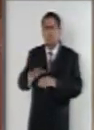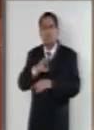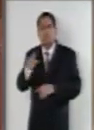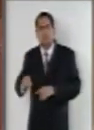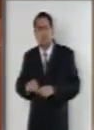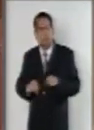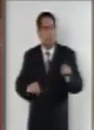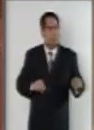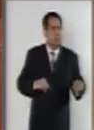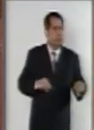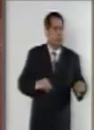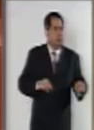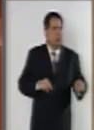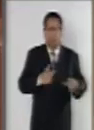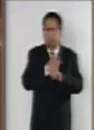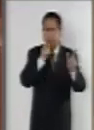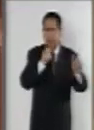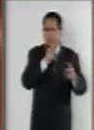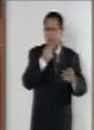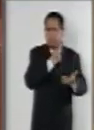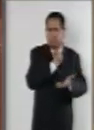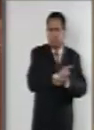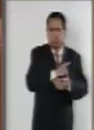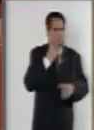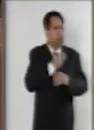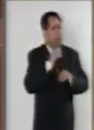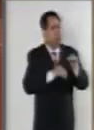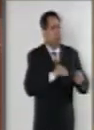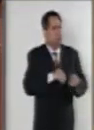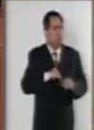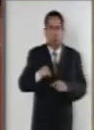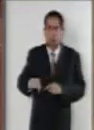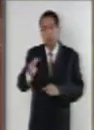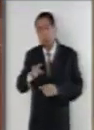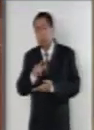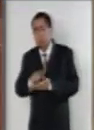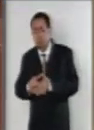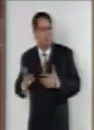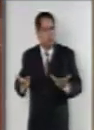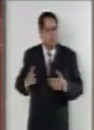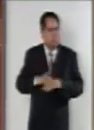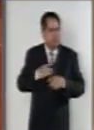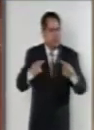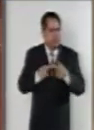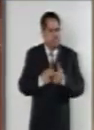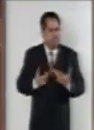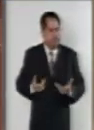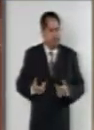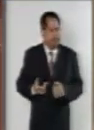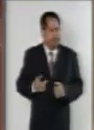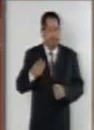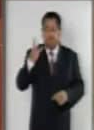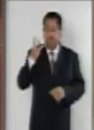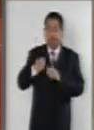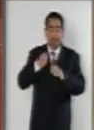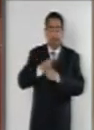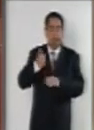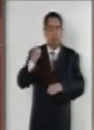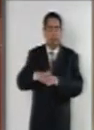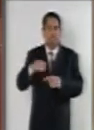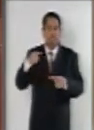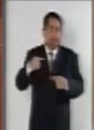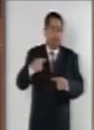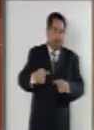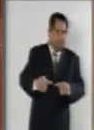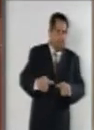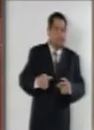uno necesita ley y para el otro no necesita ley? Evidentemente que a 3 años de administración y a más de un